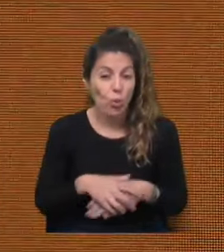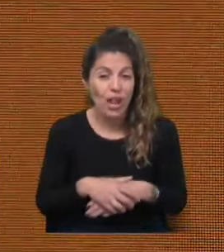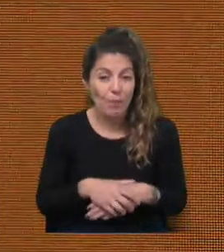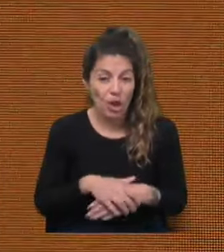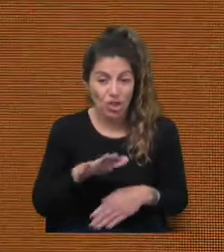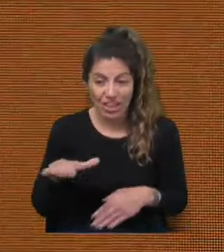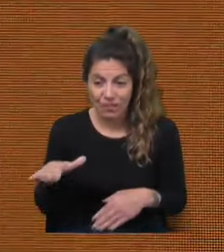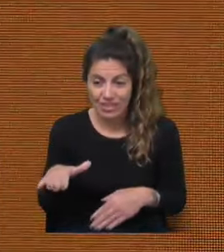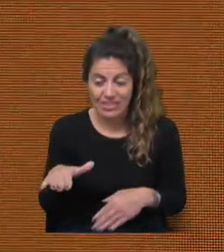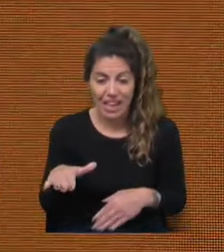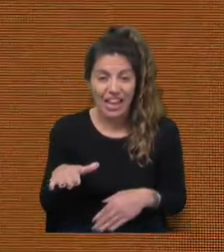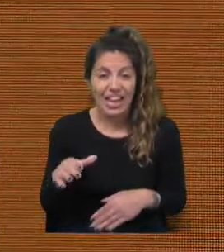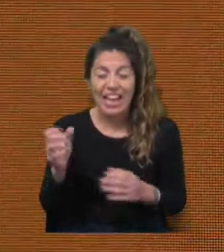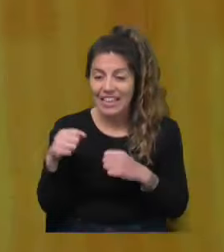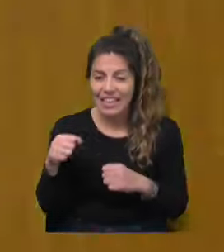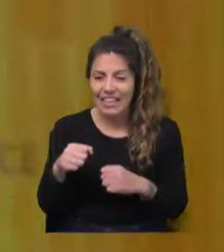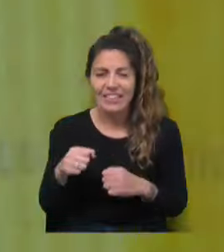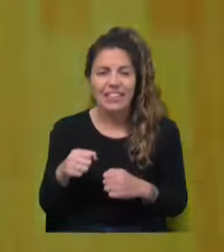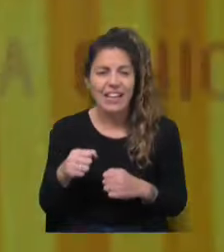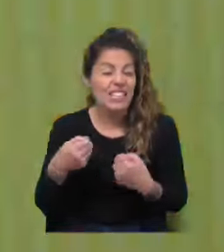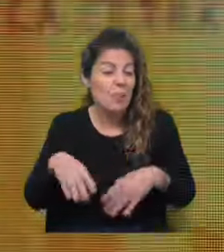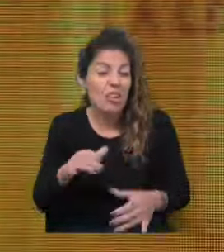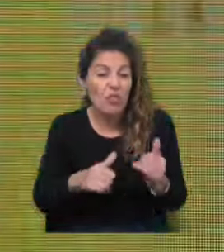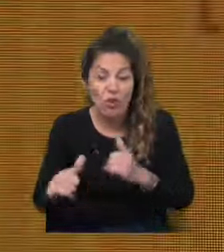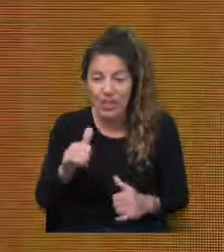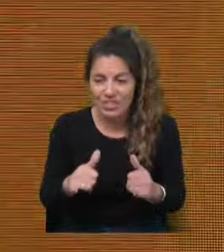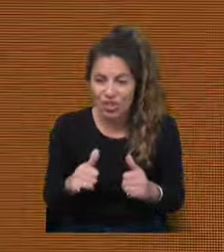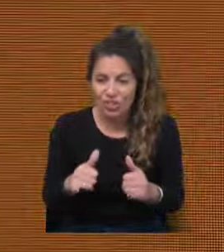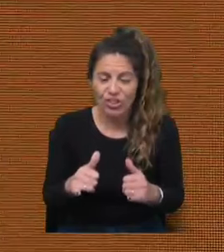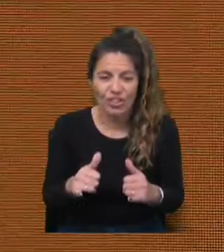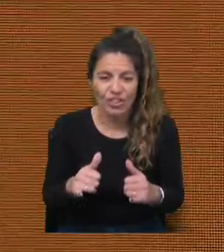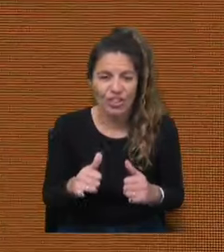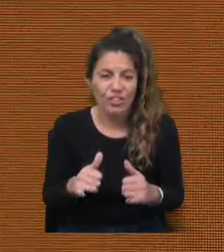infancia en Atlántida. Ahí se perdió información. Se perdió información.